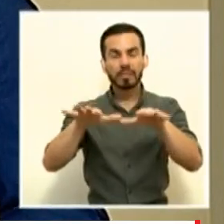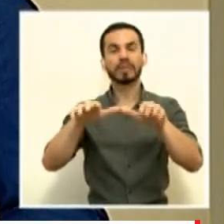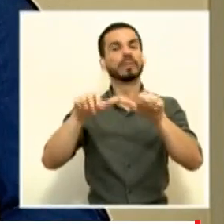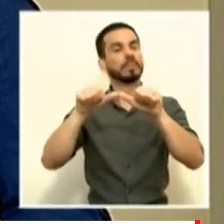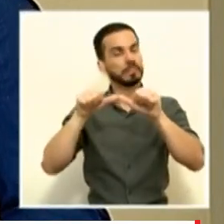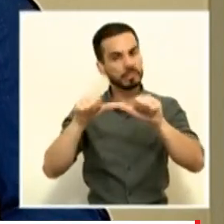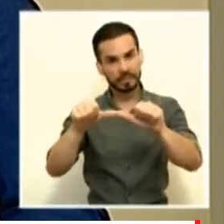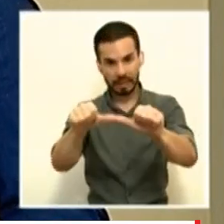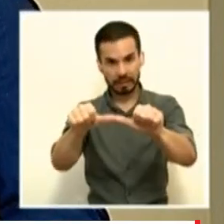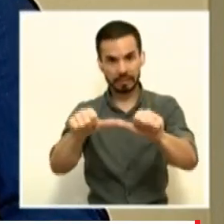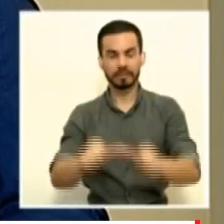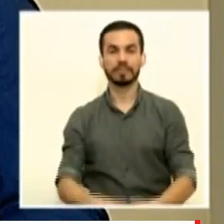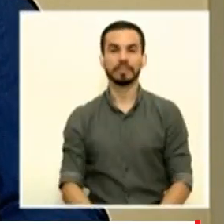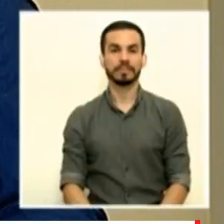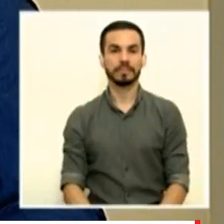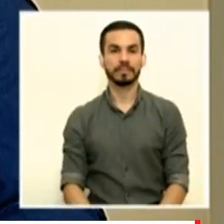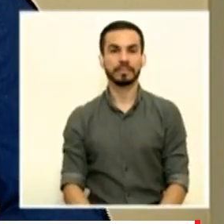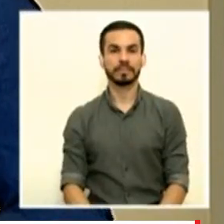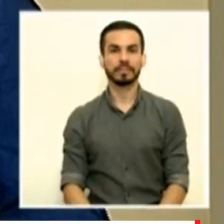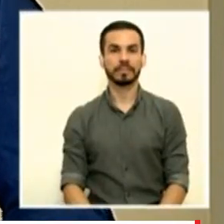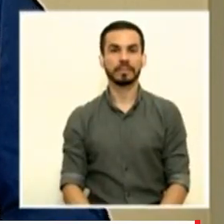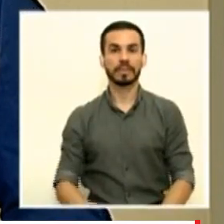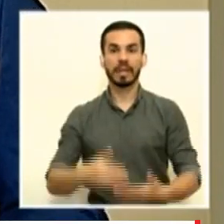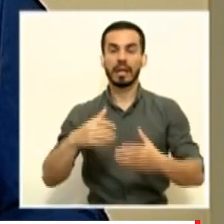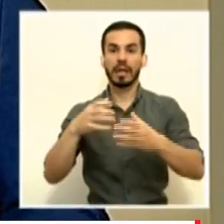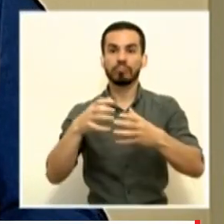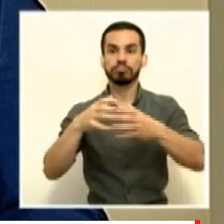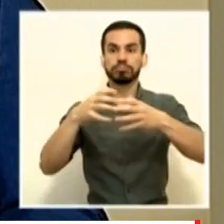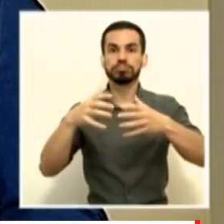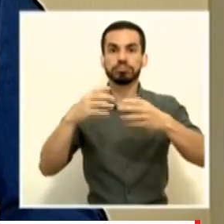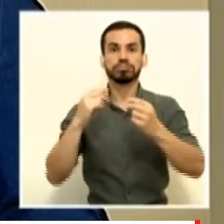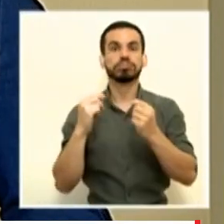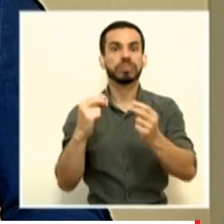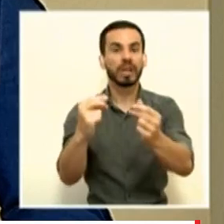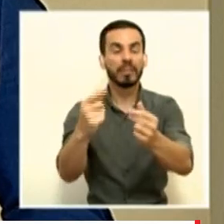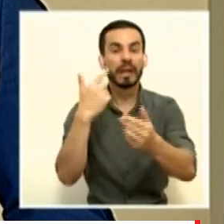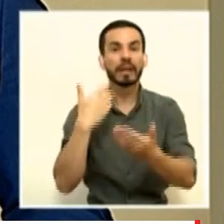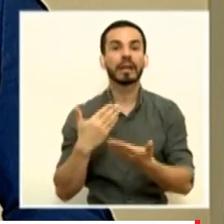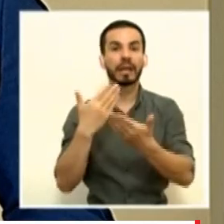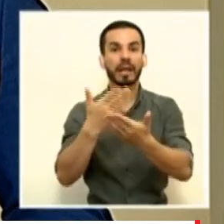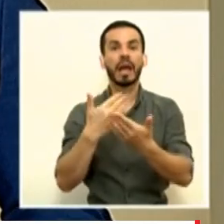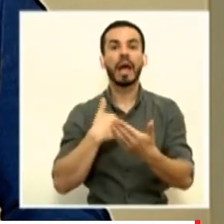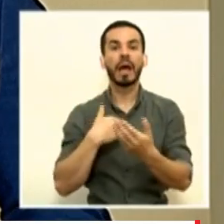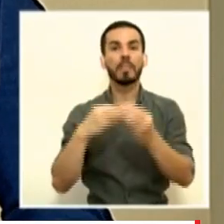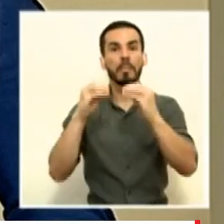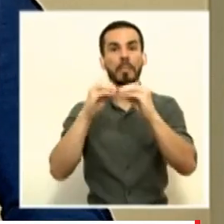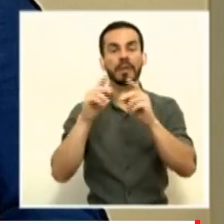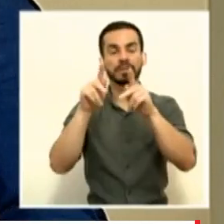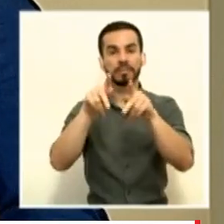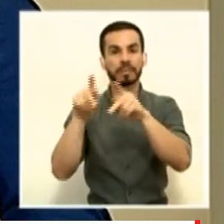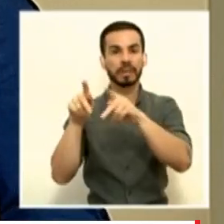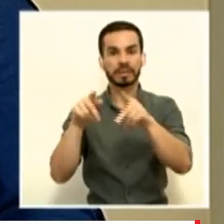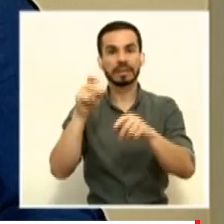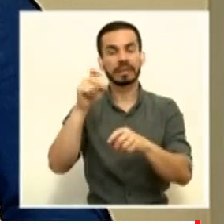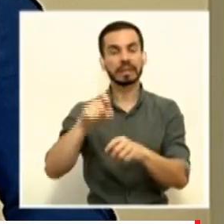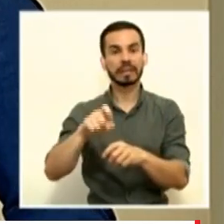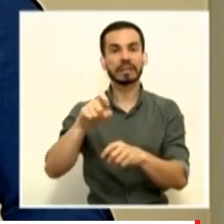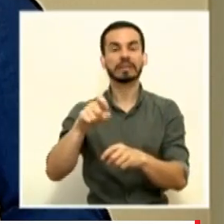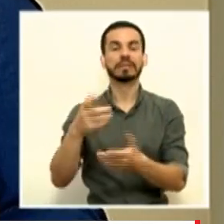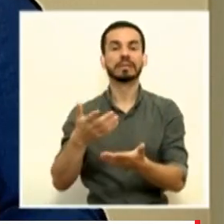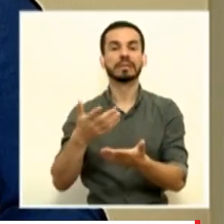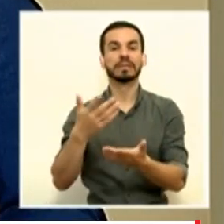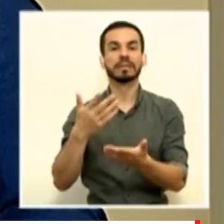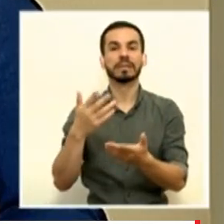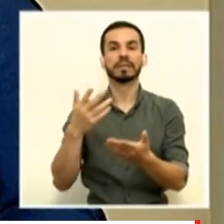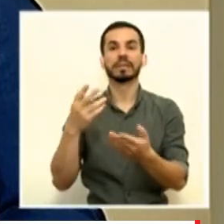seguir dando. La aceleración resulta que existan más personas que requieran